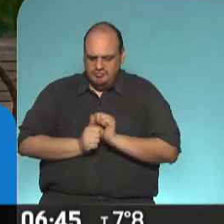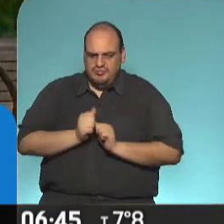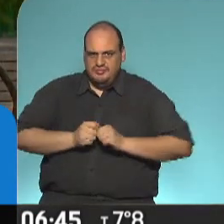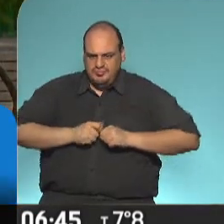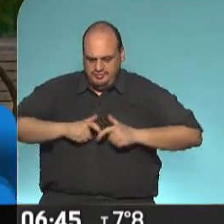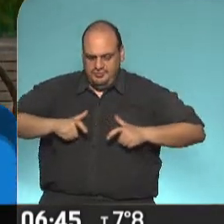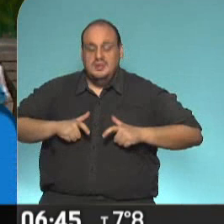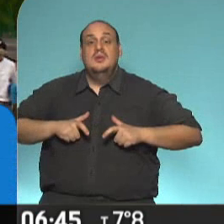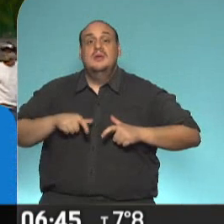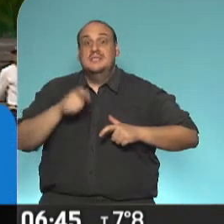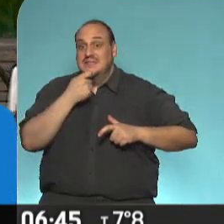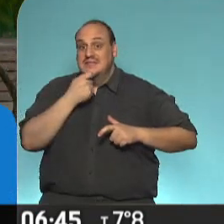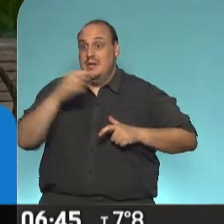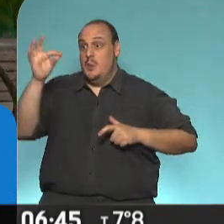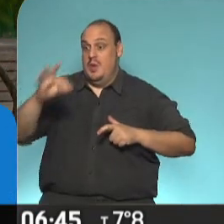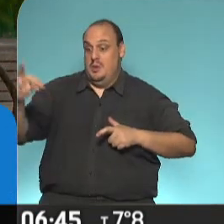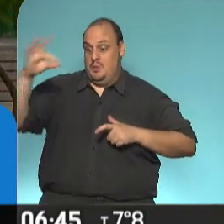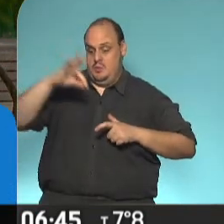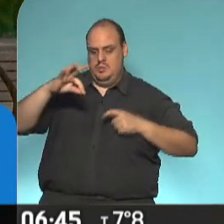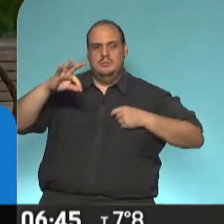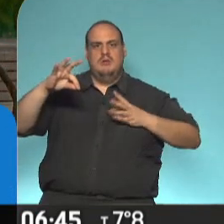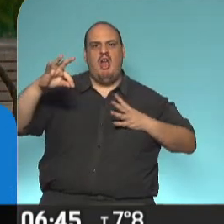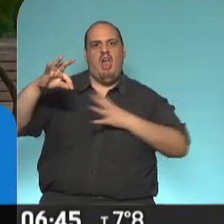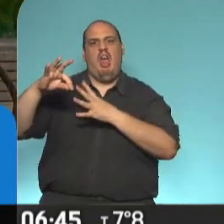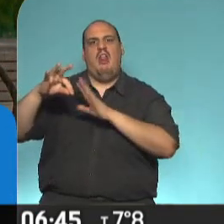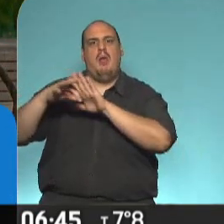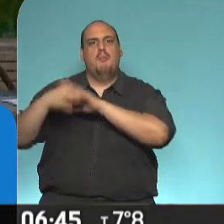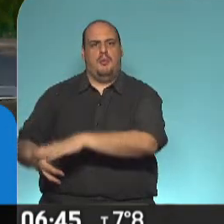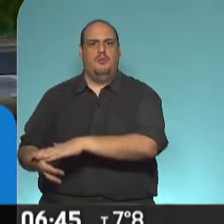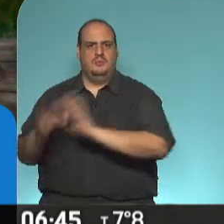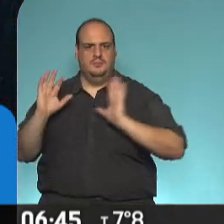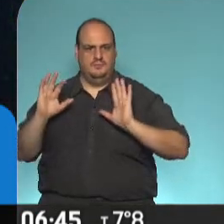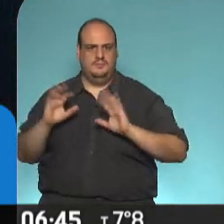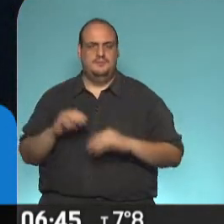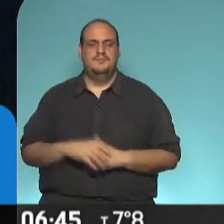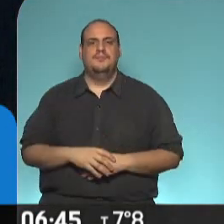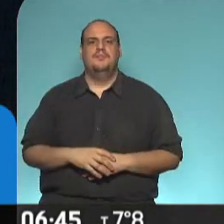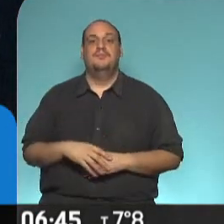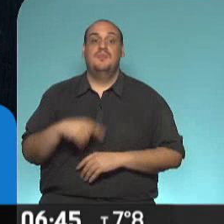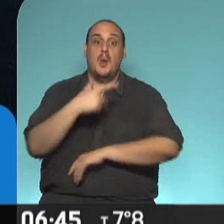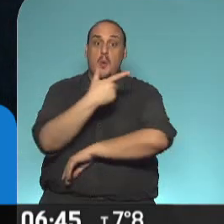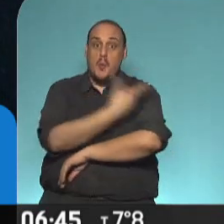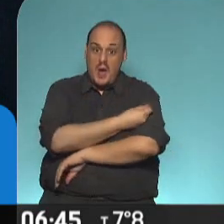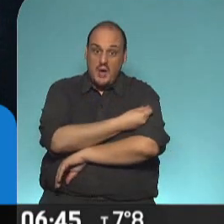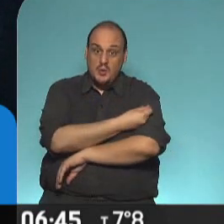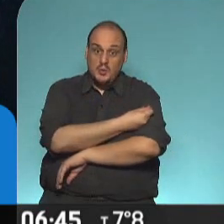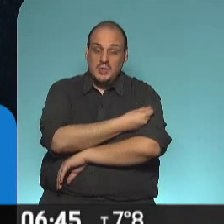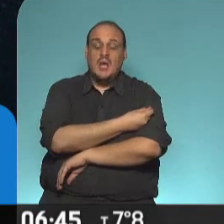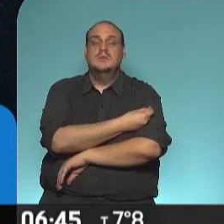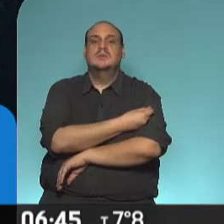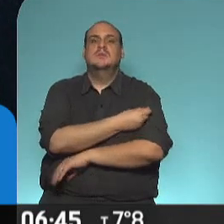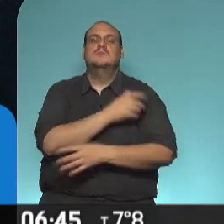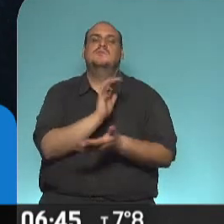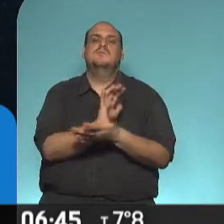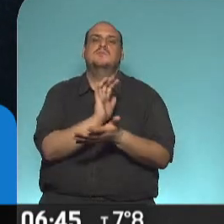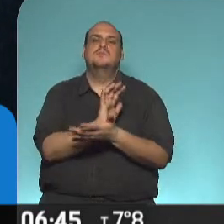anticuerpos son los que, cuando vos te enfrentes con el virus, neutralice su capacidad infecciosa. Es decir, vacunas, estamos hablando